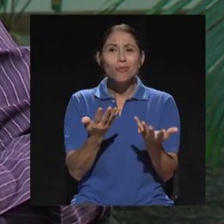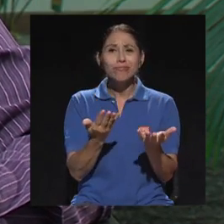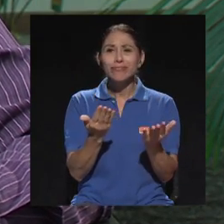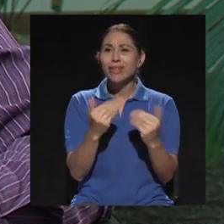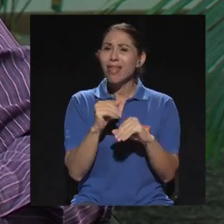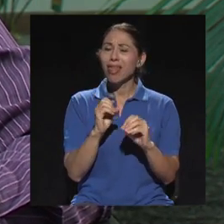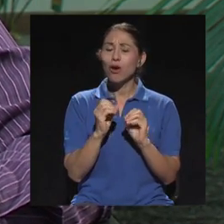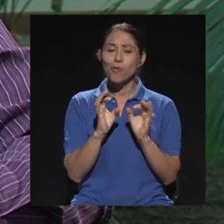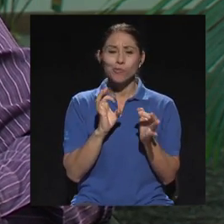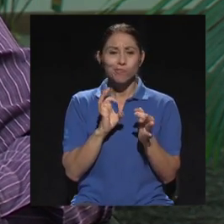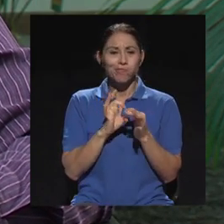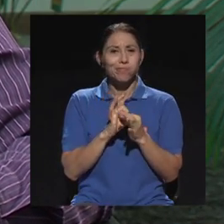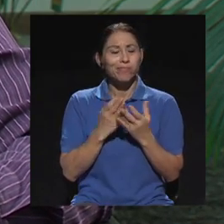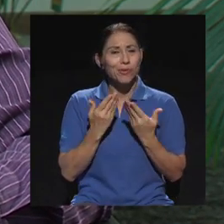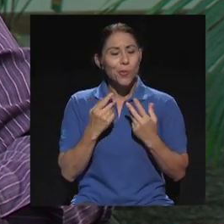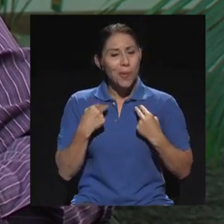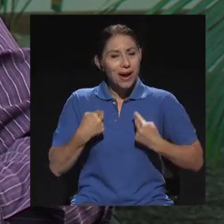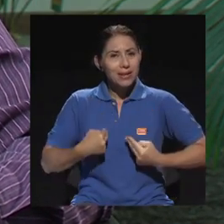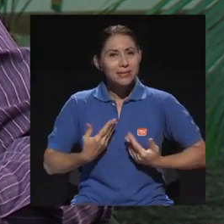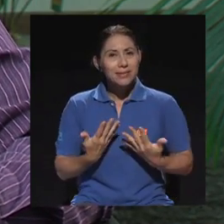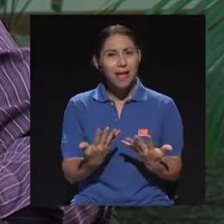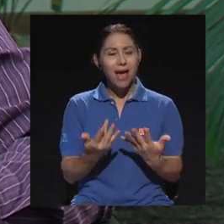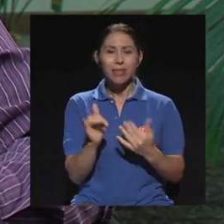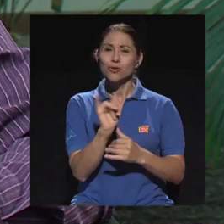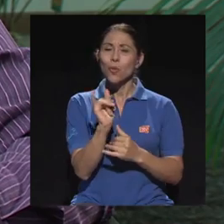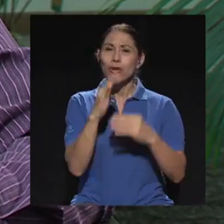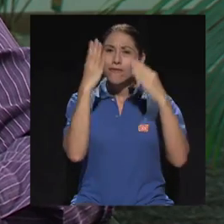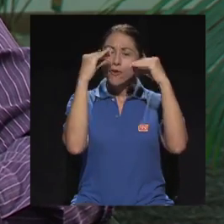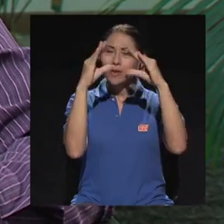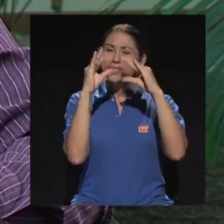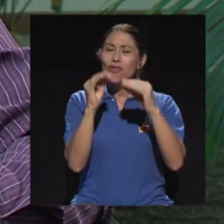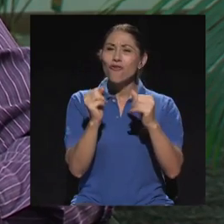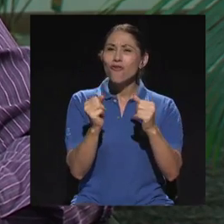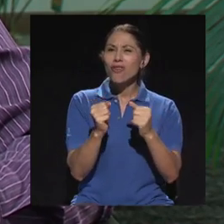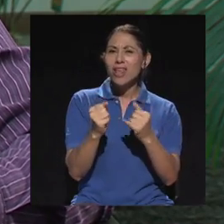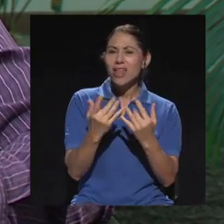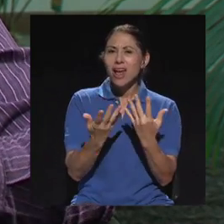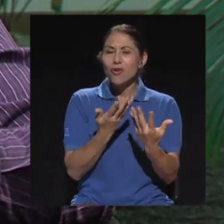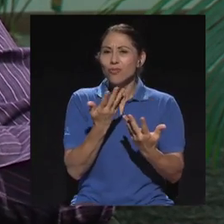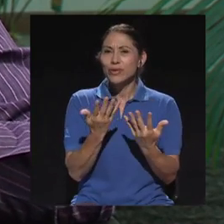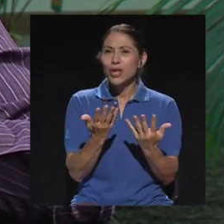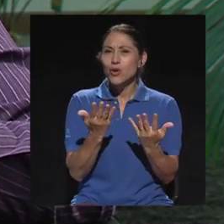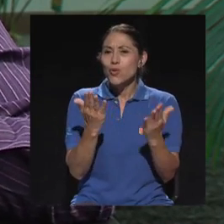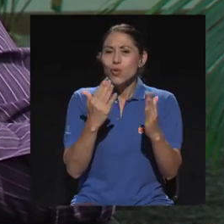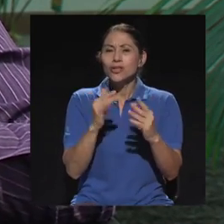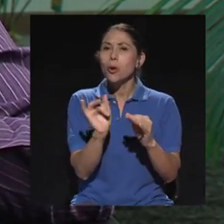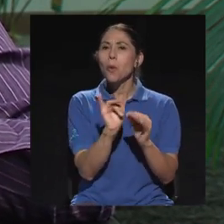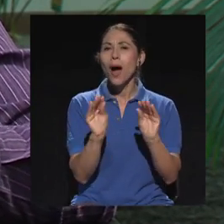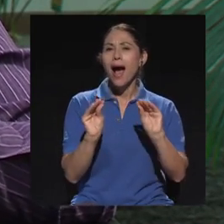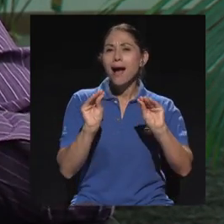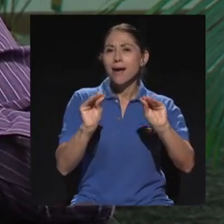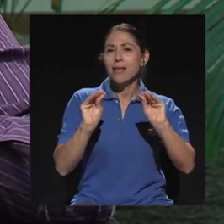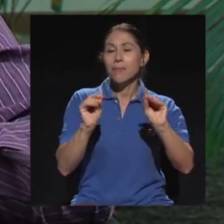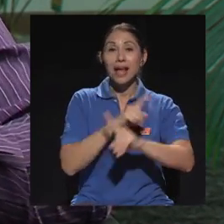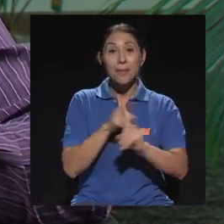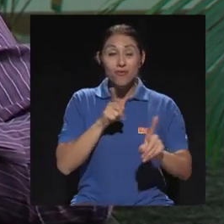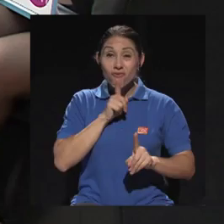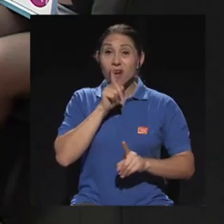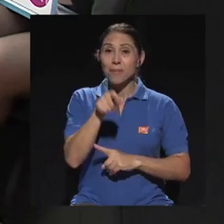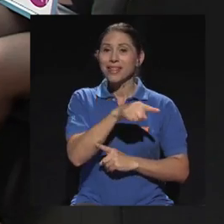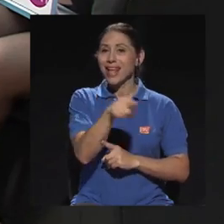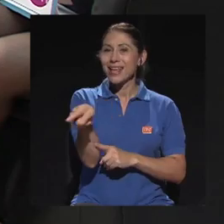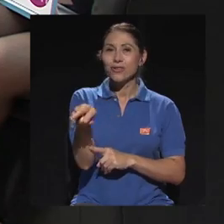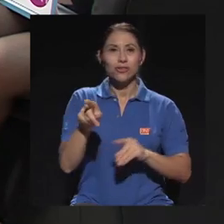despersonalizada. Total. Y casi que académica, ¿verdad?, con respecto a lo que es, debe ser, pero no entran en